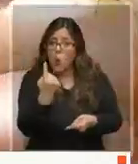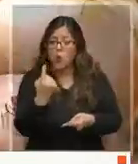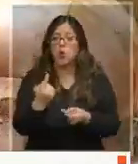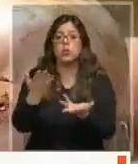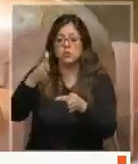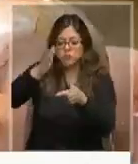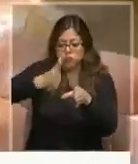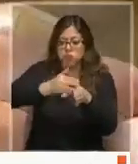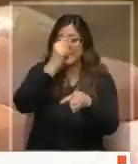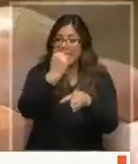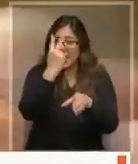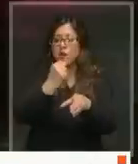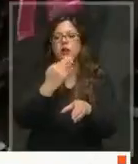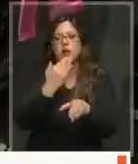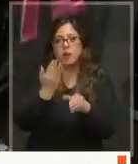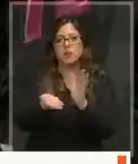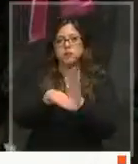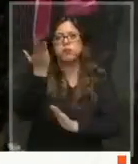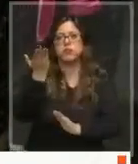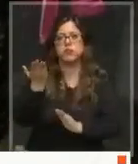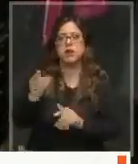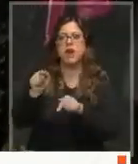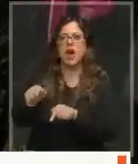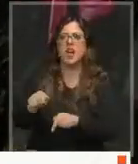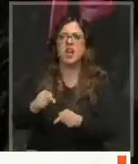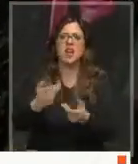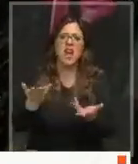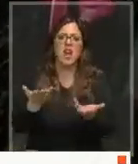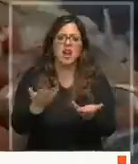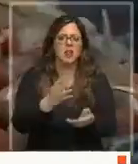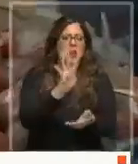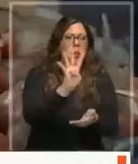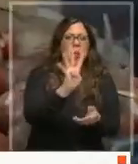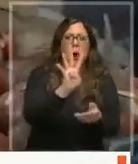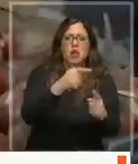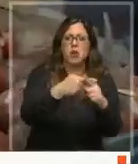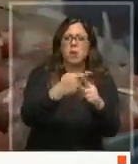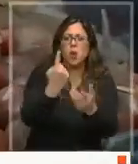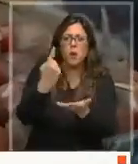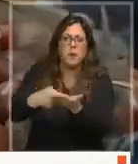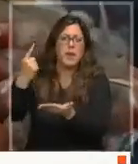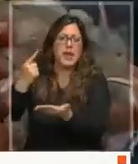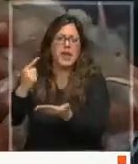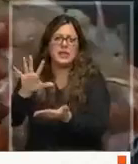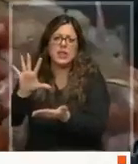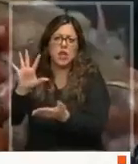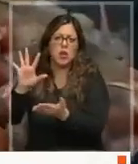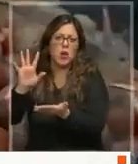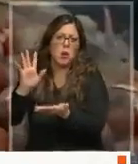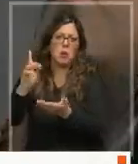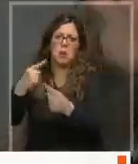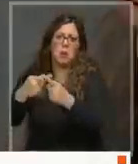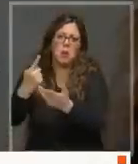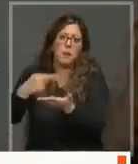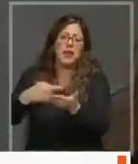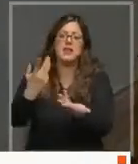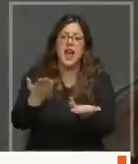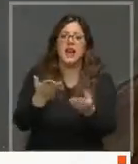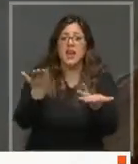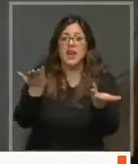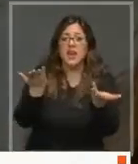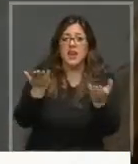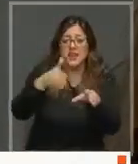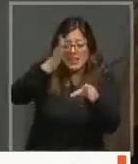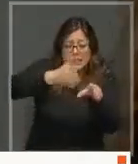cebolla también subió. La cebolla está en 4.000, 5.000. Bueno, la cebolla lleva 2 semanas que ya ha subido. Sí, la cebolla